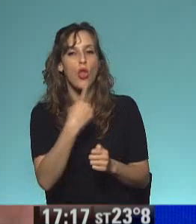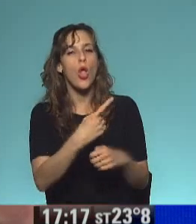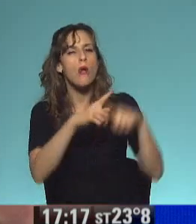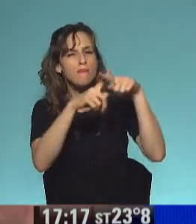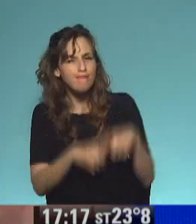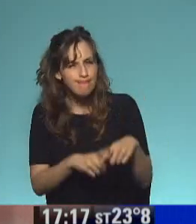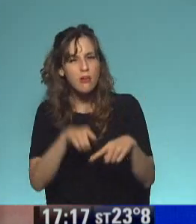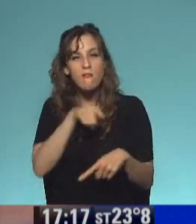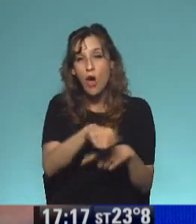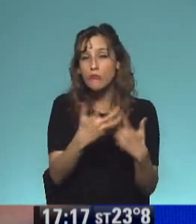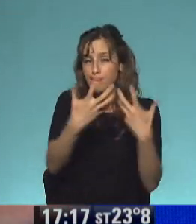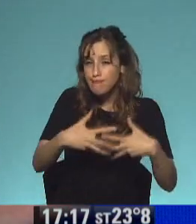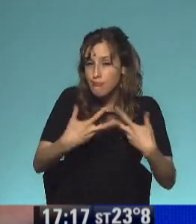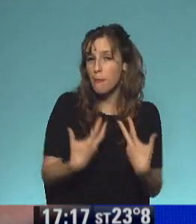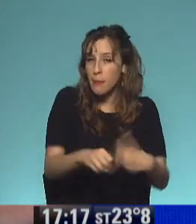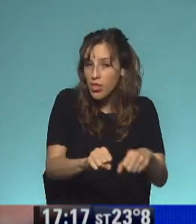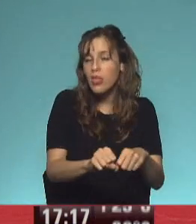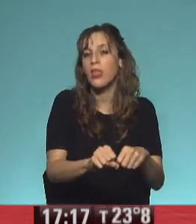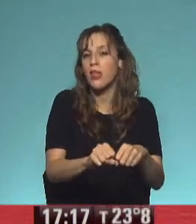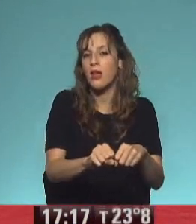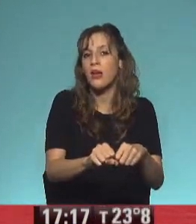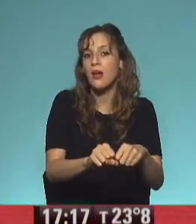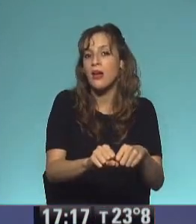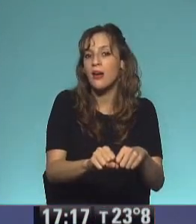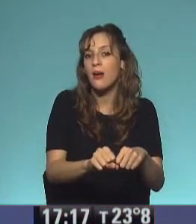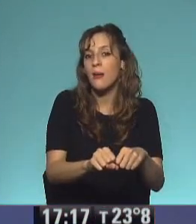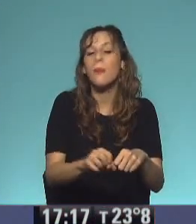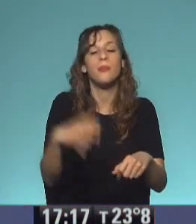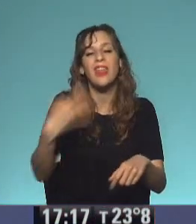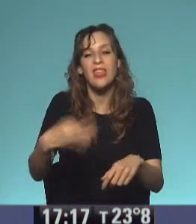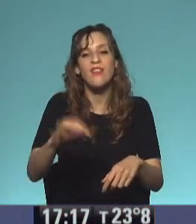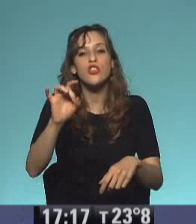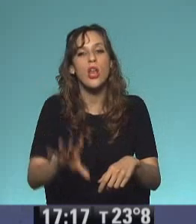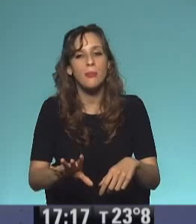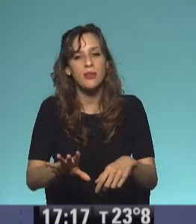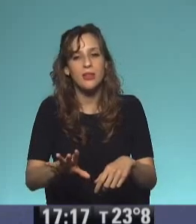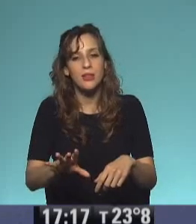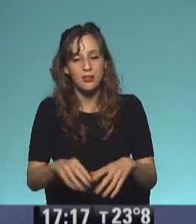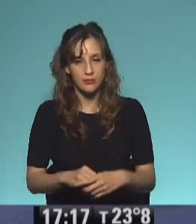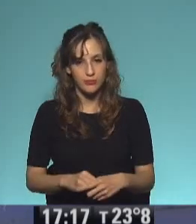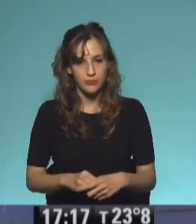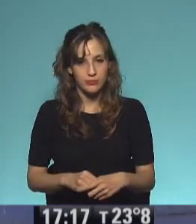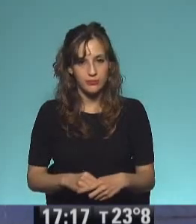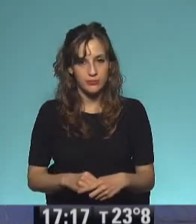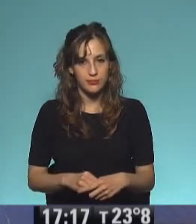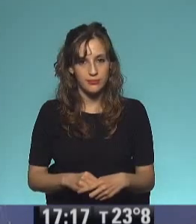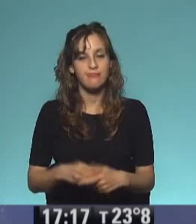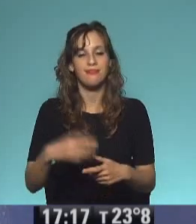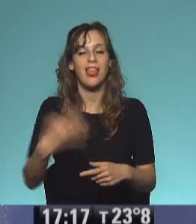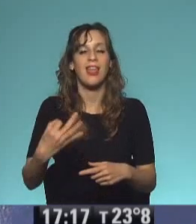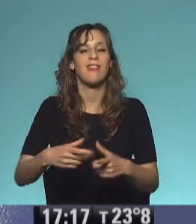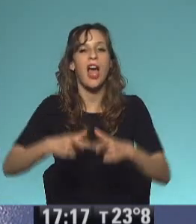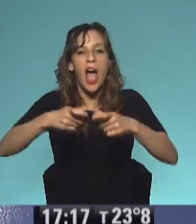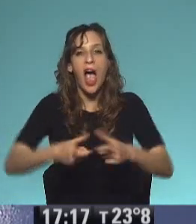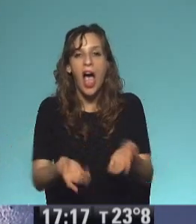primero llega, gana. Pero ¿cómo tienen que ir? Pisando solamente los cartones, se la tienen que arreglar. Ah. Puede estar lejos, puede saltar, cada